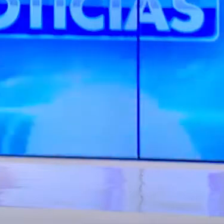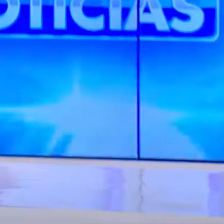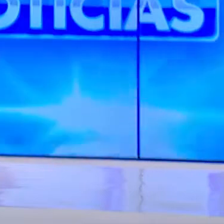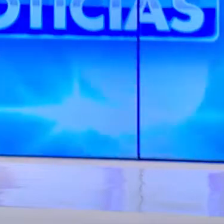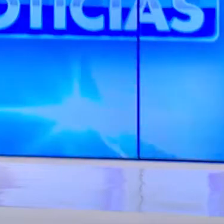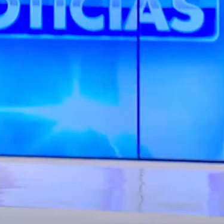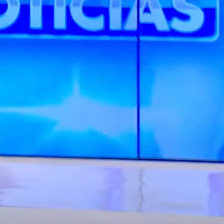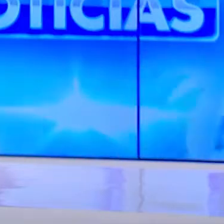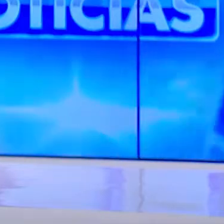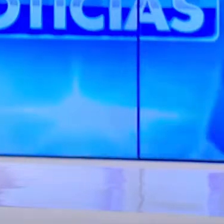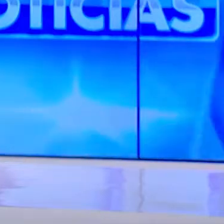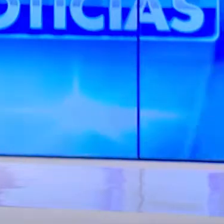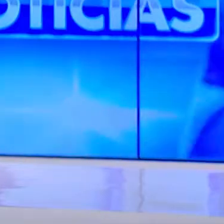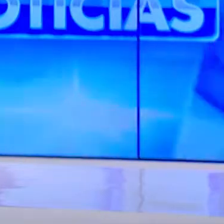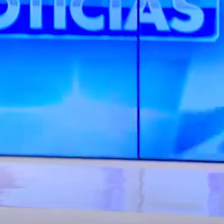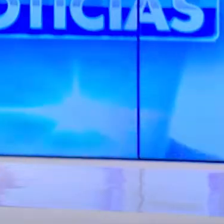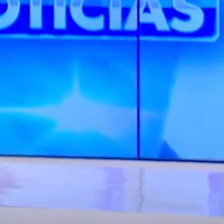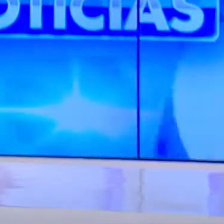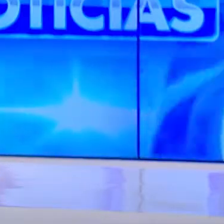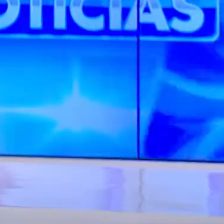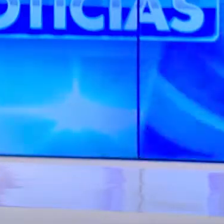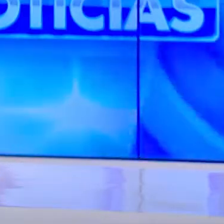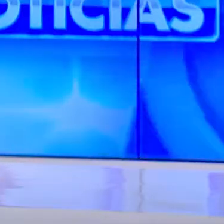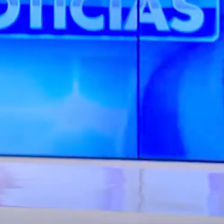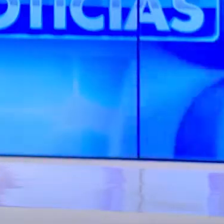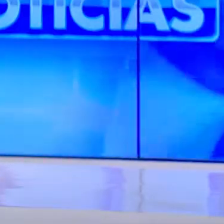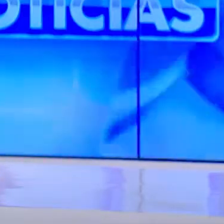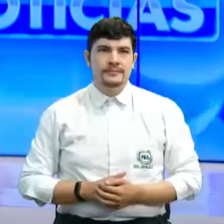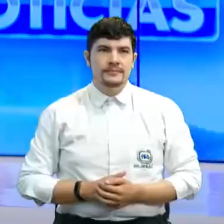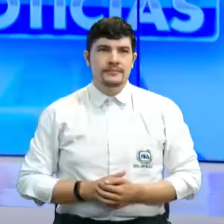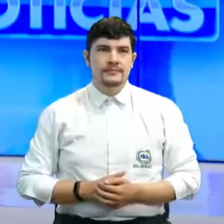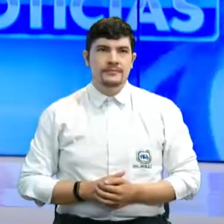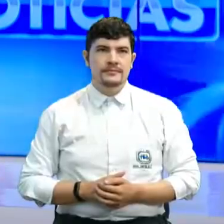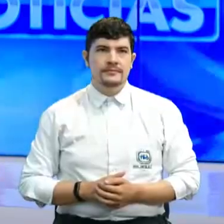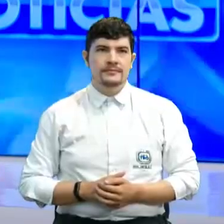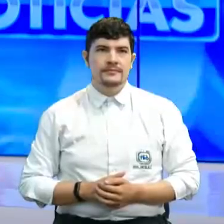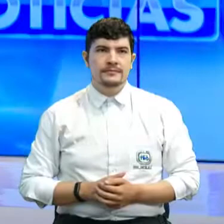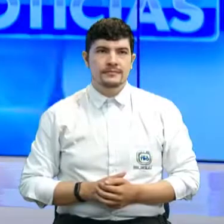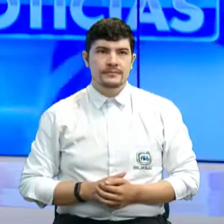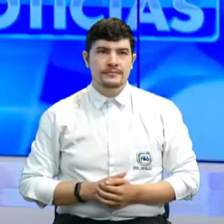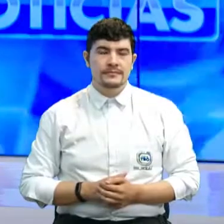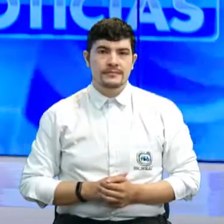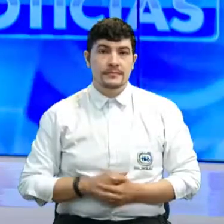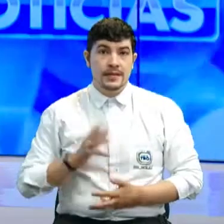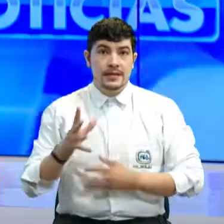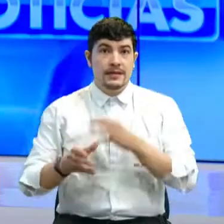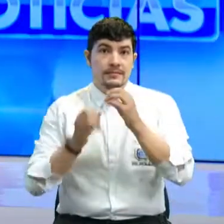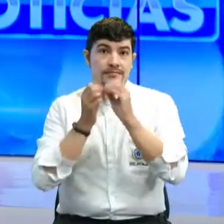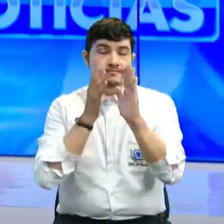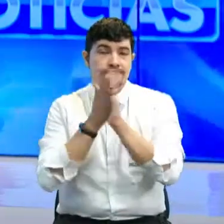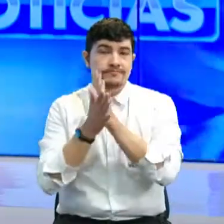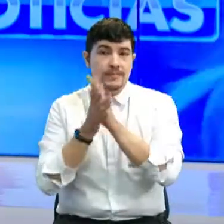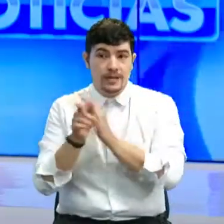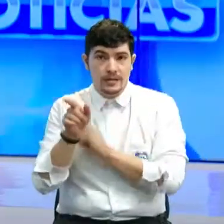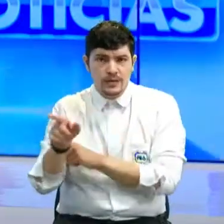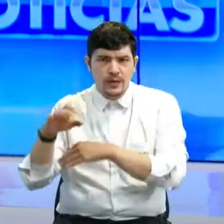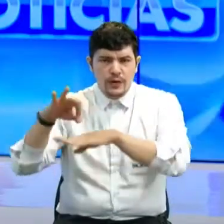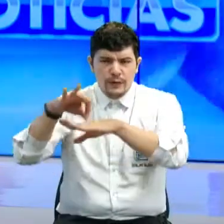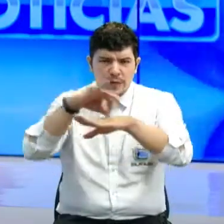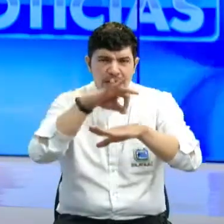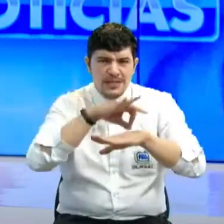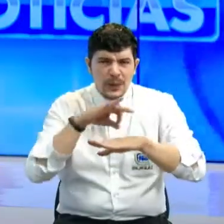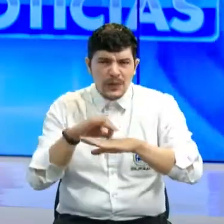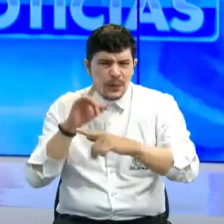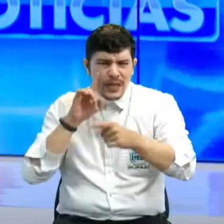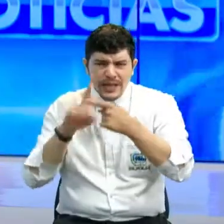continuamos con más informaciones que las fundaciones sin ánimo de lucro siguen apoyando a los más necesitados hoy por medio de diversas prendas